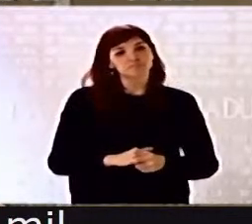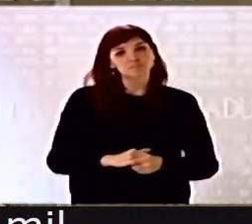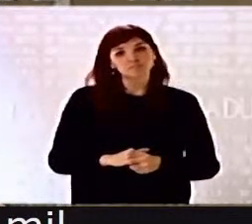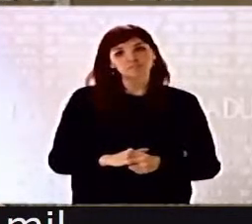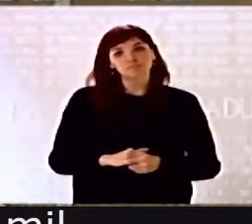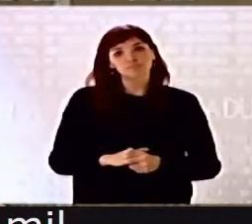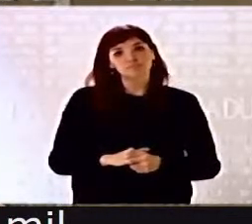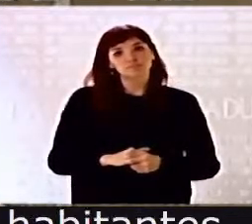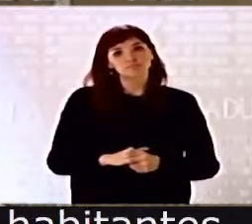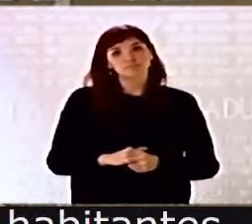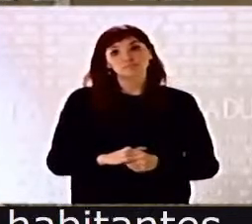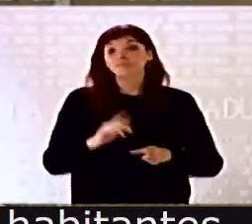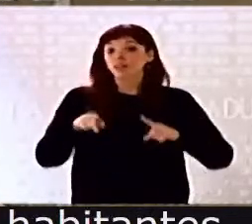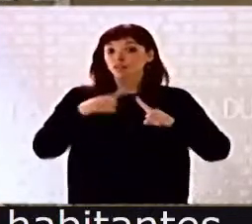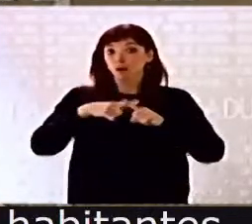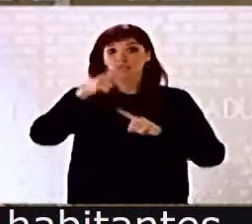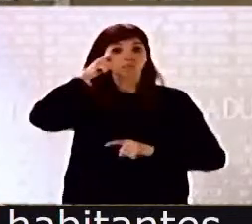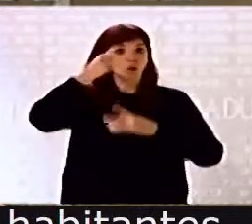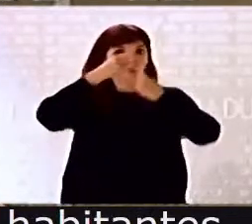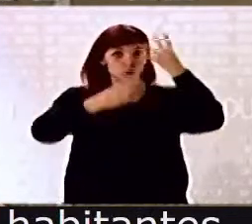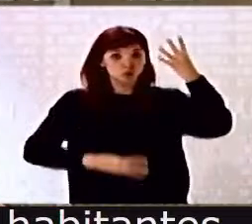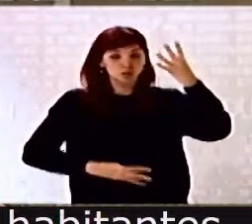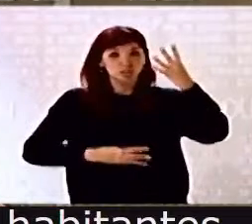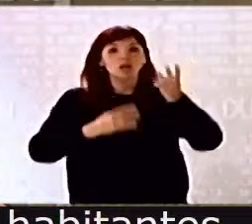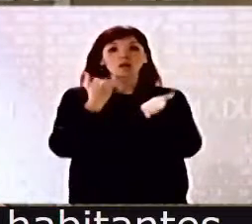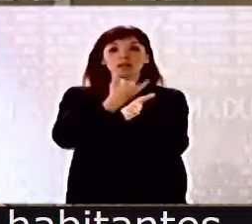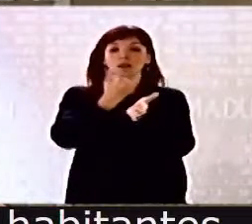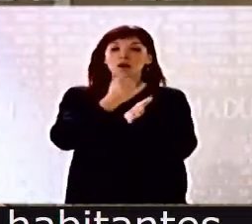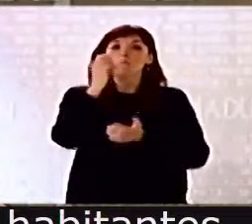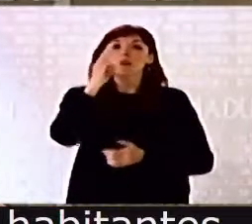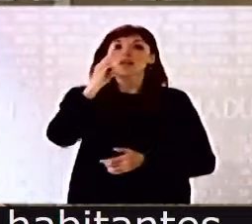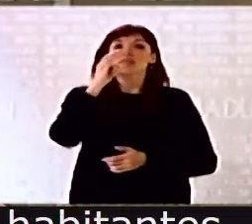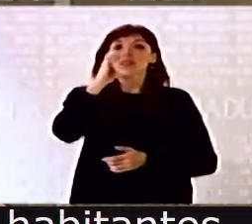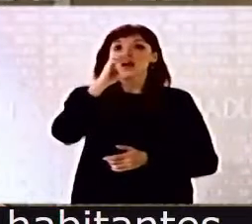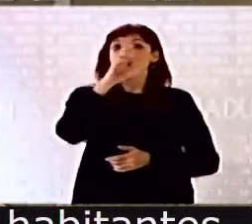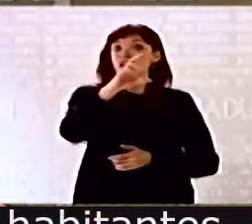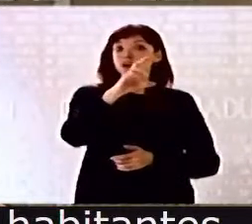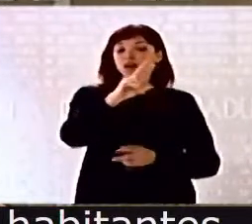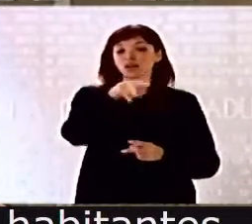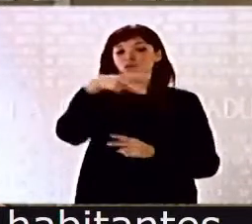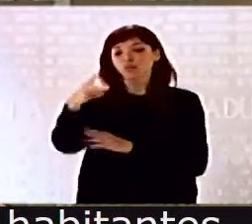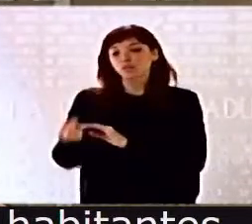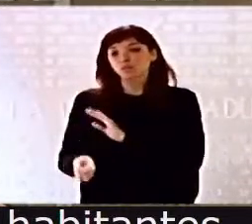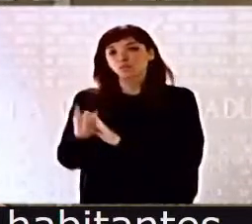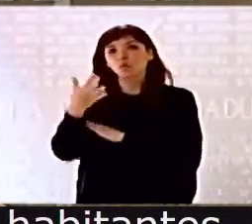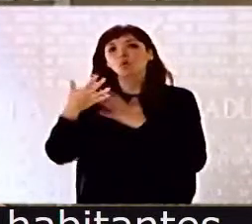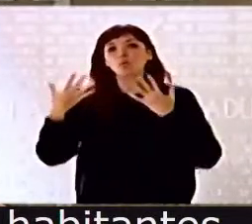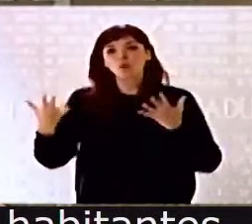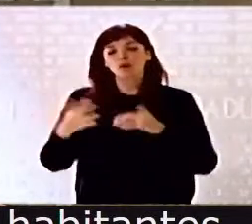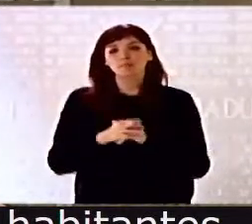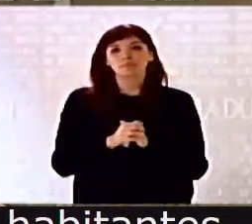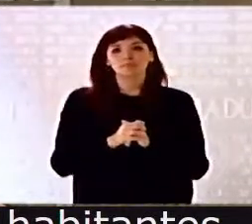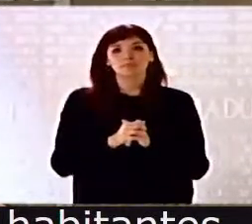con una positividad de las PCR que van de un 29% a un